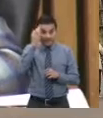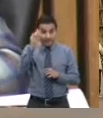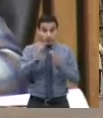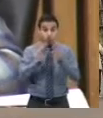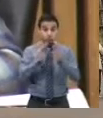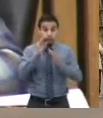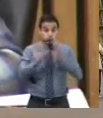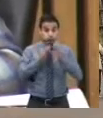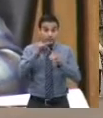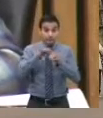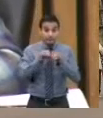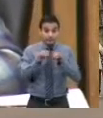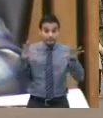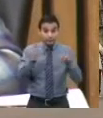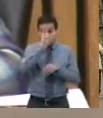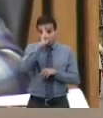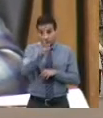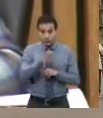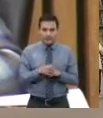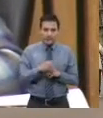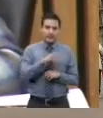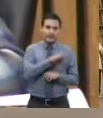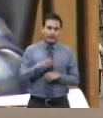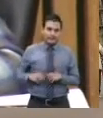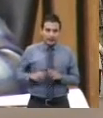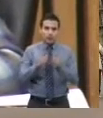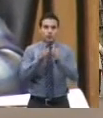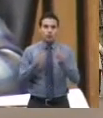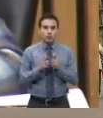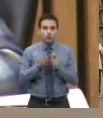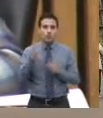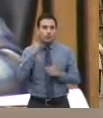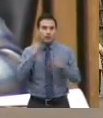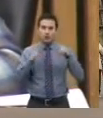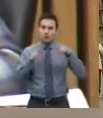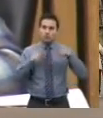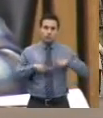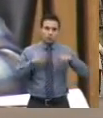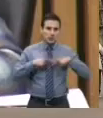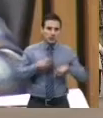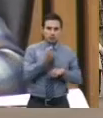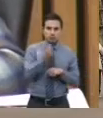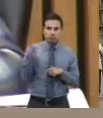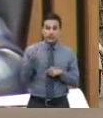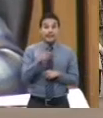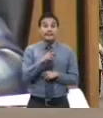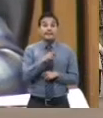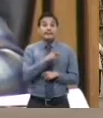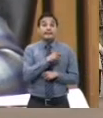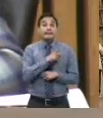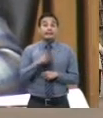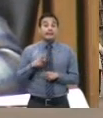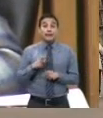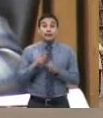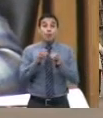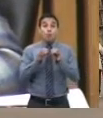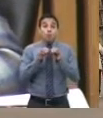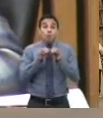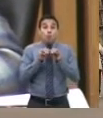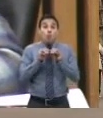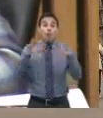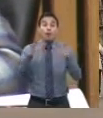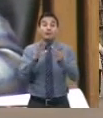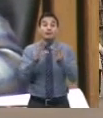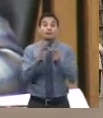el lapso durante el cual los candidatos, los partidos políticos y simpatizantes se deben de abstener de realizar cualquier acto